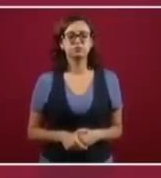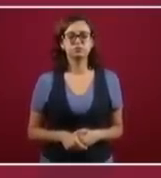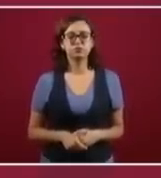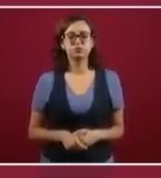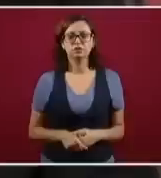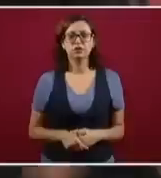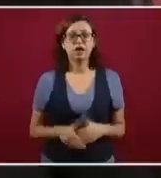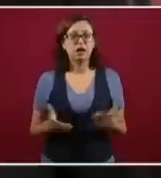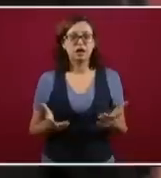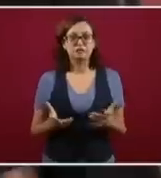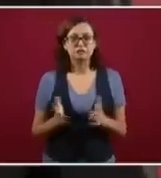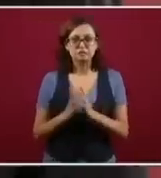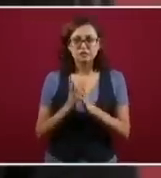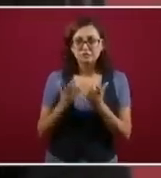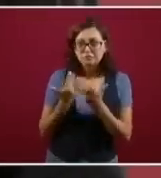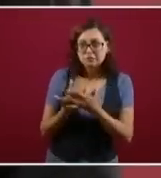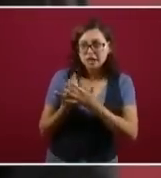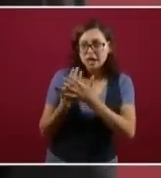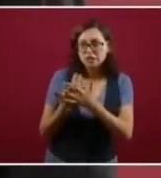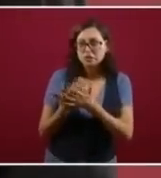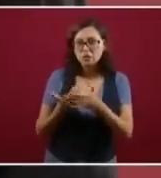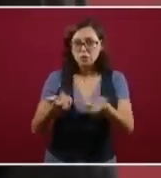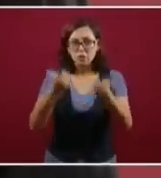que algo suceda,